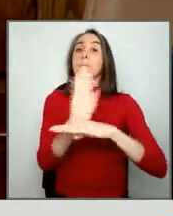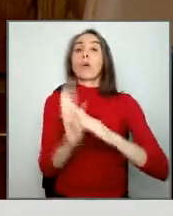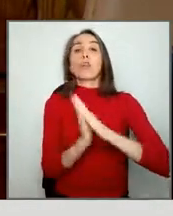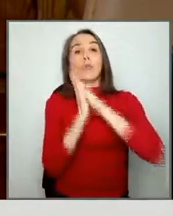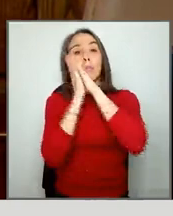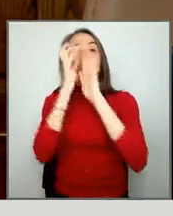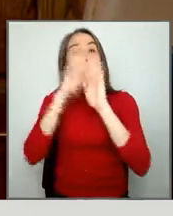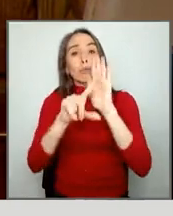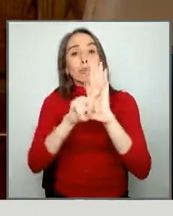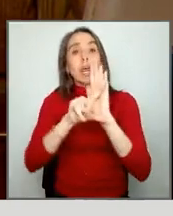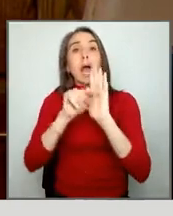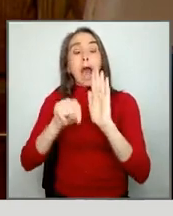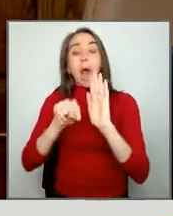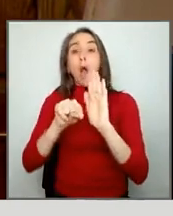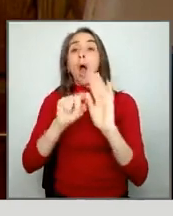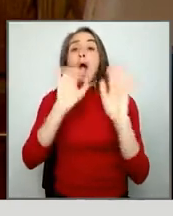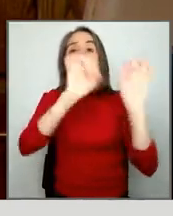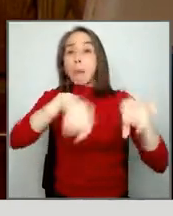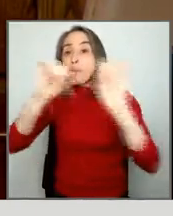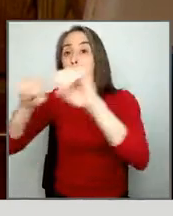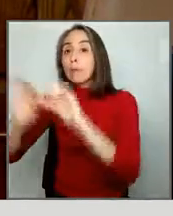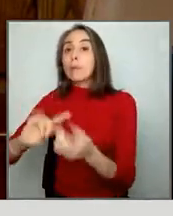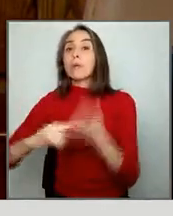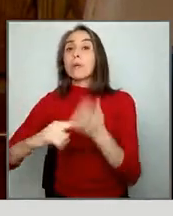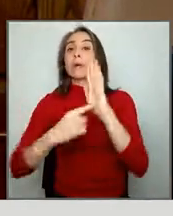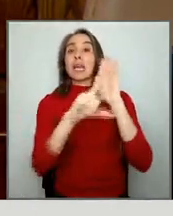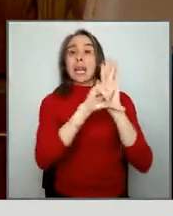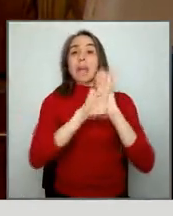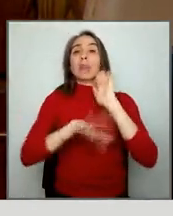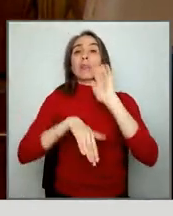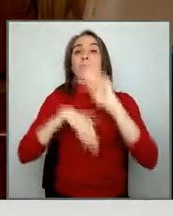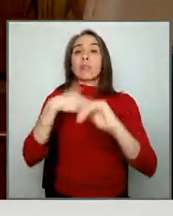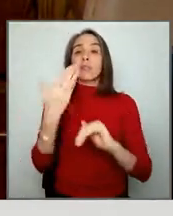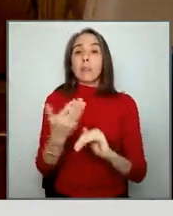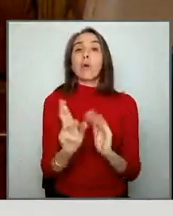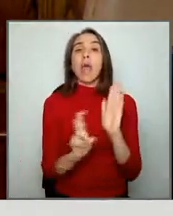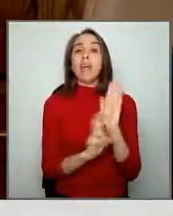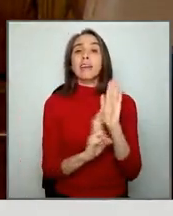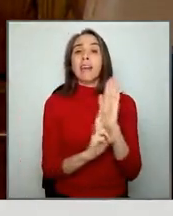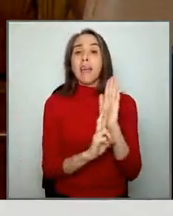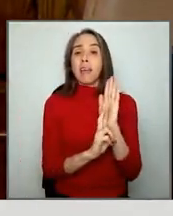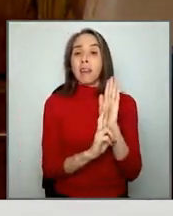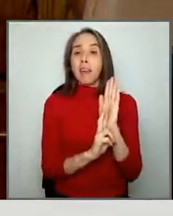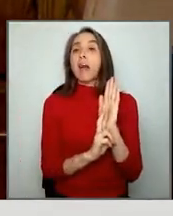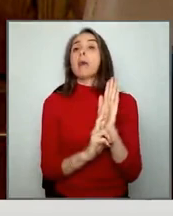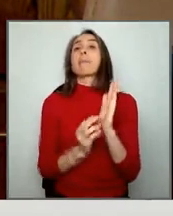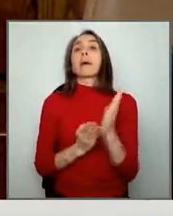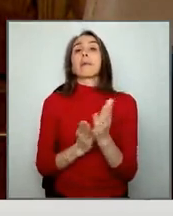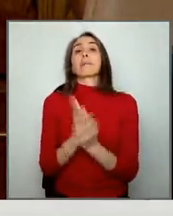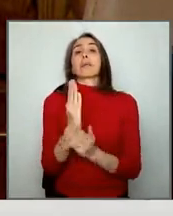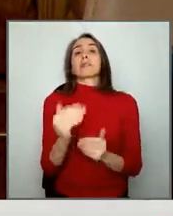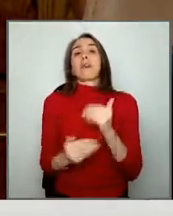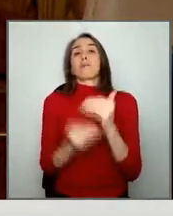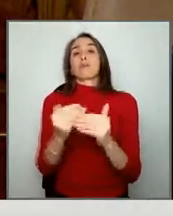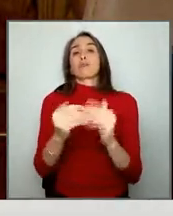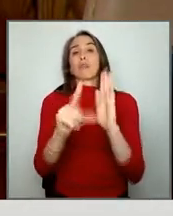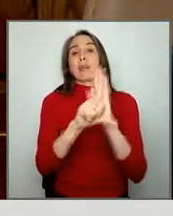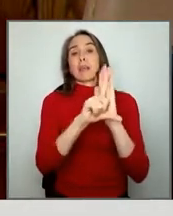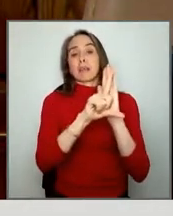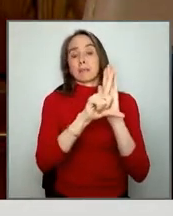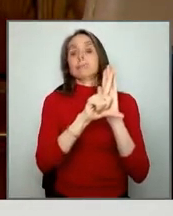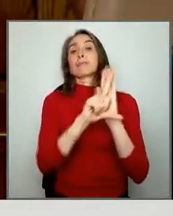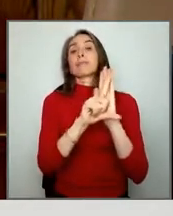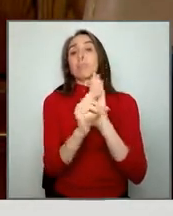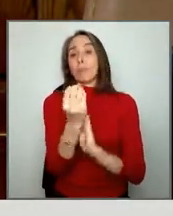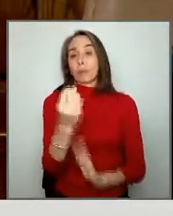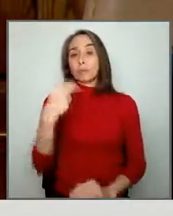vendrá la tarea de establecer los reglamentos las normativas internas para para poder entrar en vigencia Pero creo que es una buena noticia en